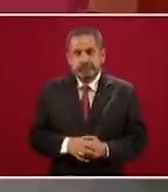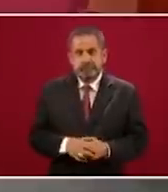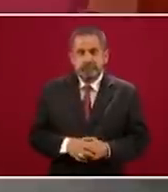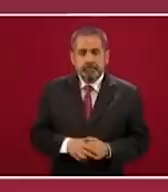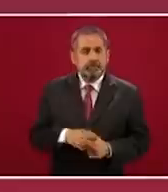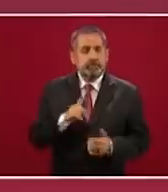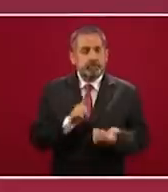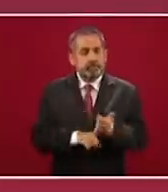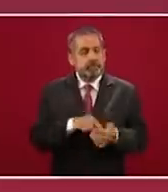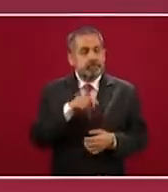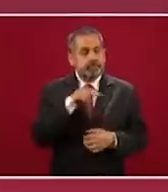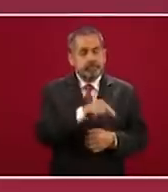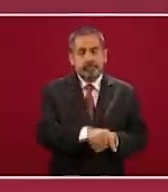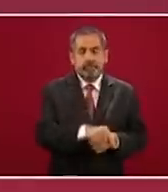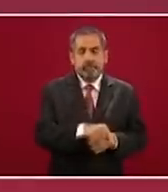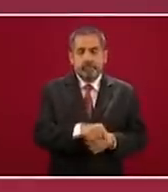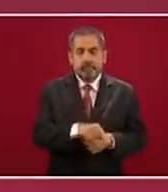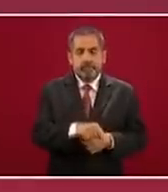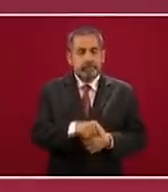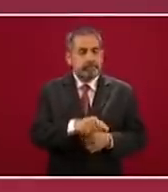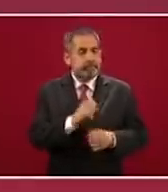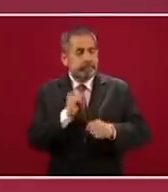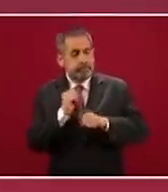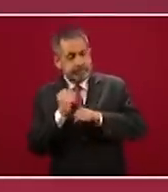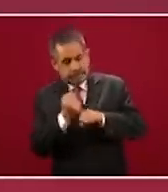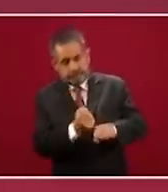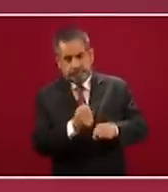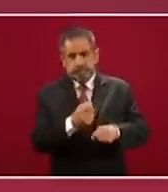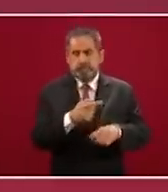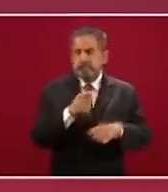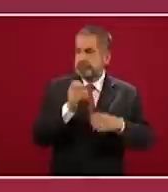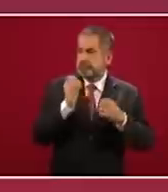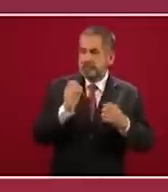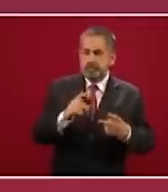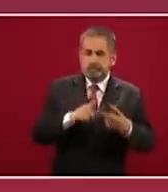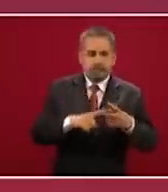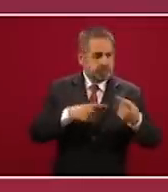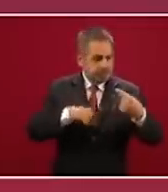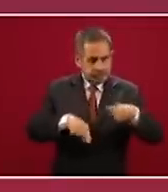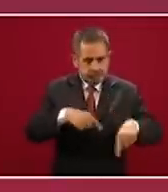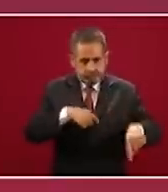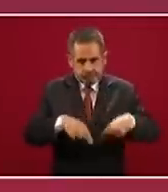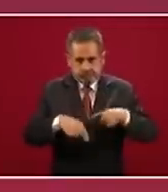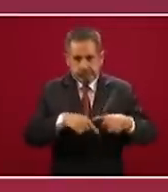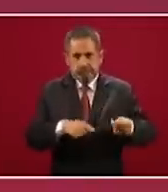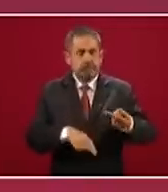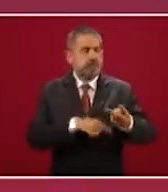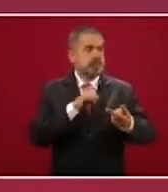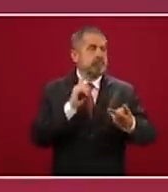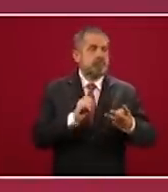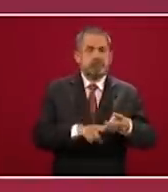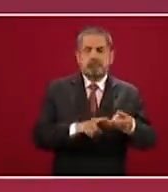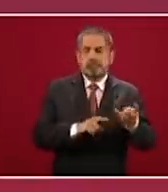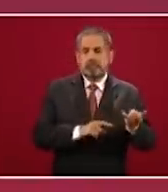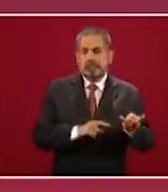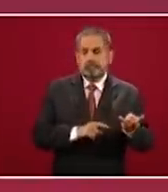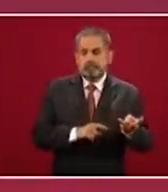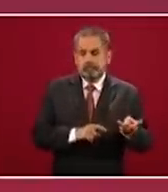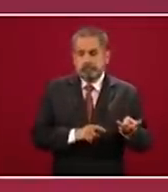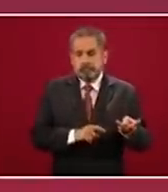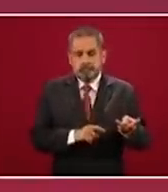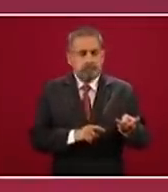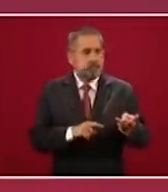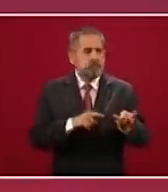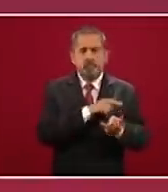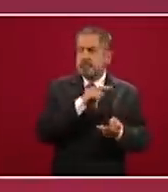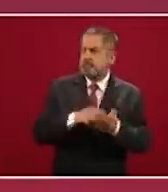son campos de béisbol, de fútbol, ¿sí?, espacios